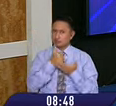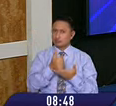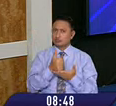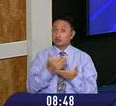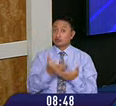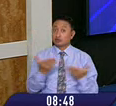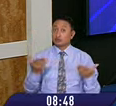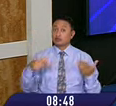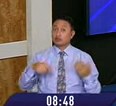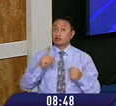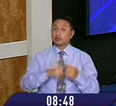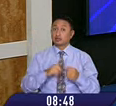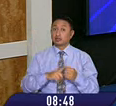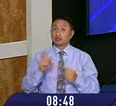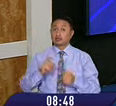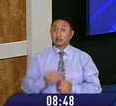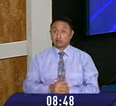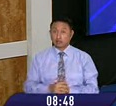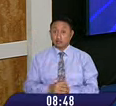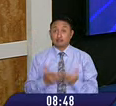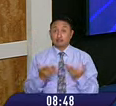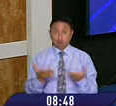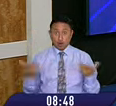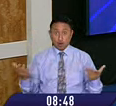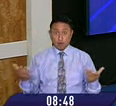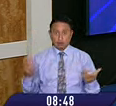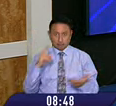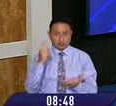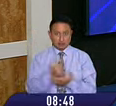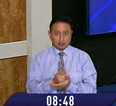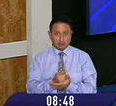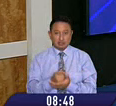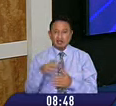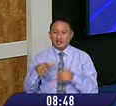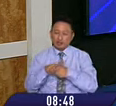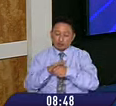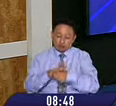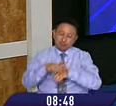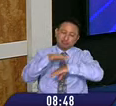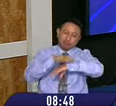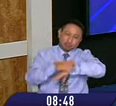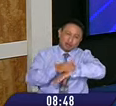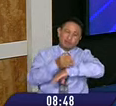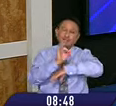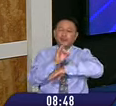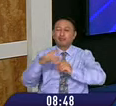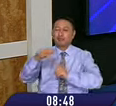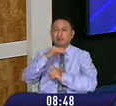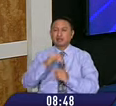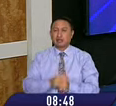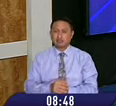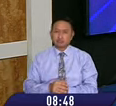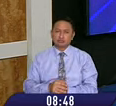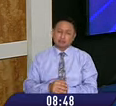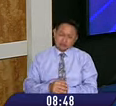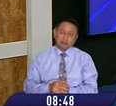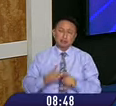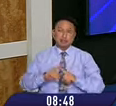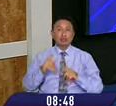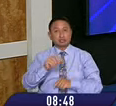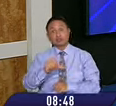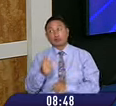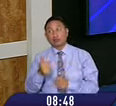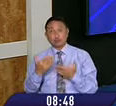muchas obras que Quito las necesita. Obras, obras de verdad. No bacheos, no arreglos de parques, que son necesarios, sino